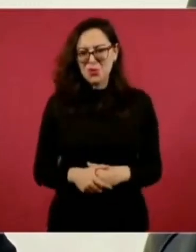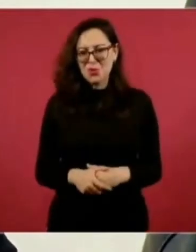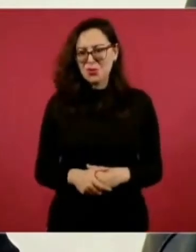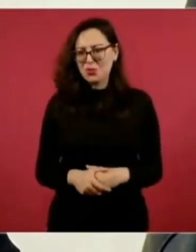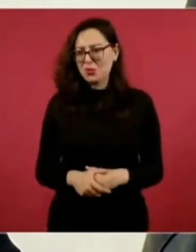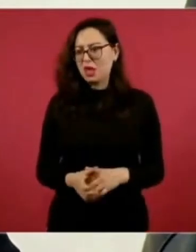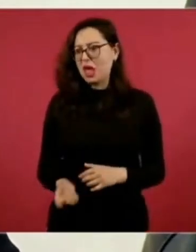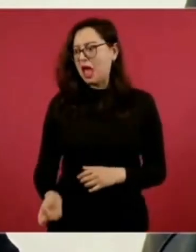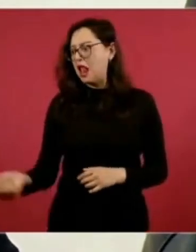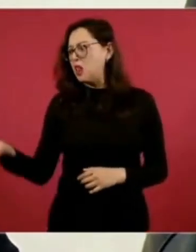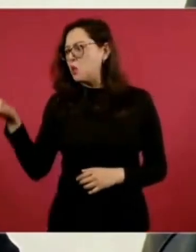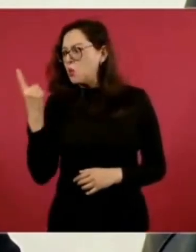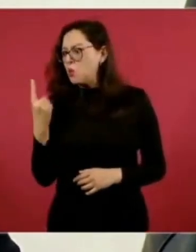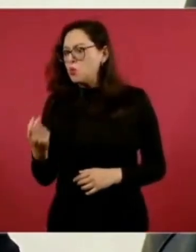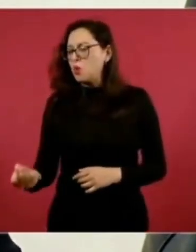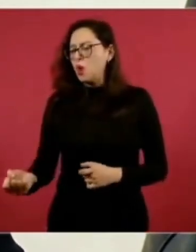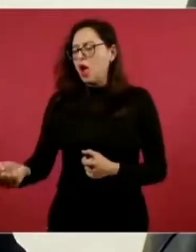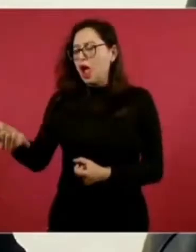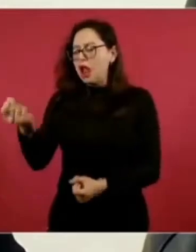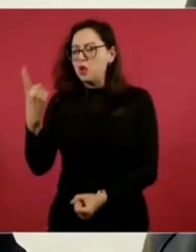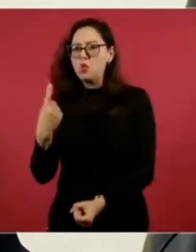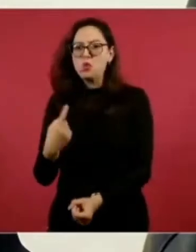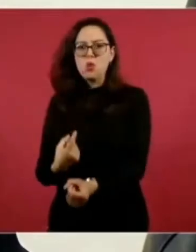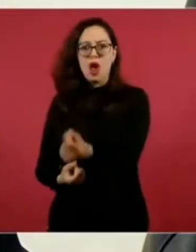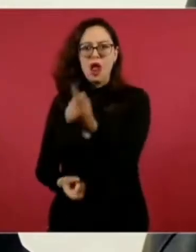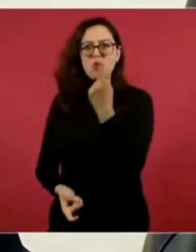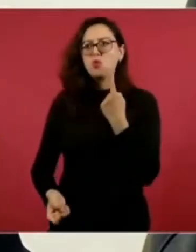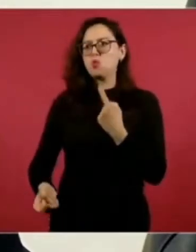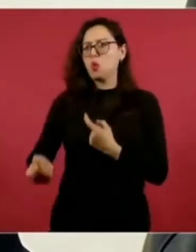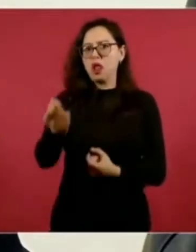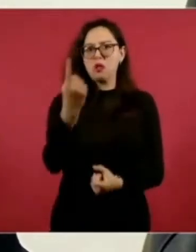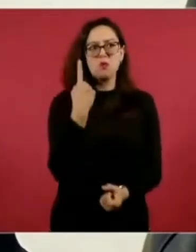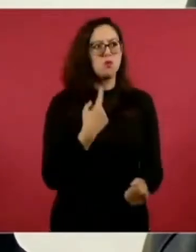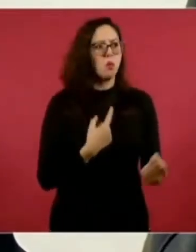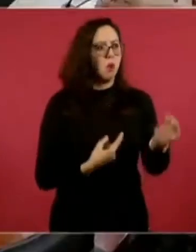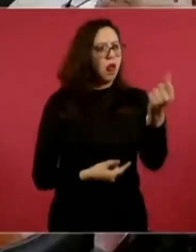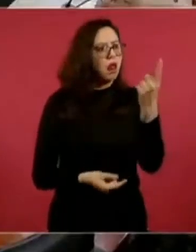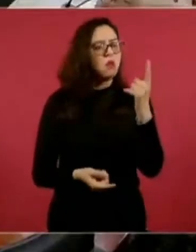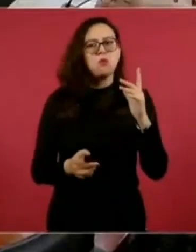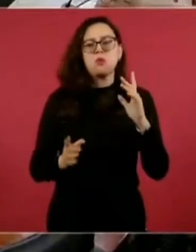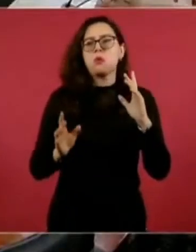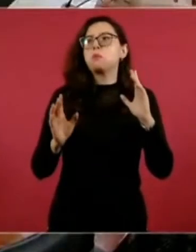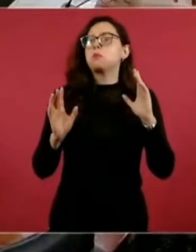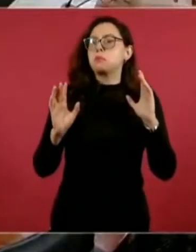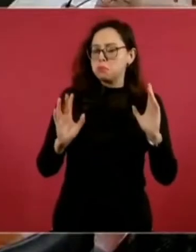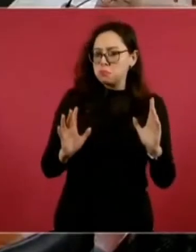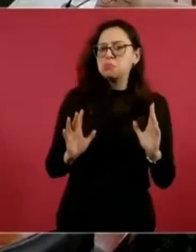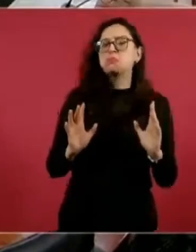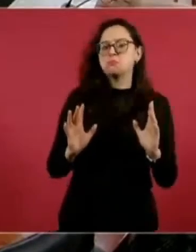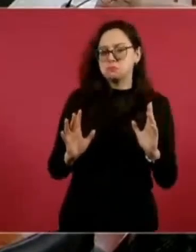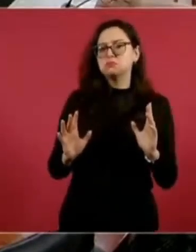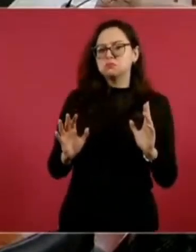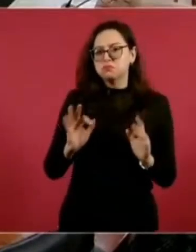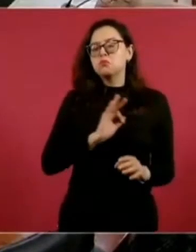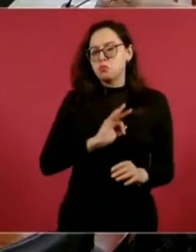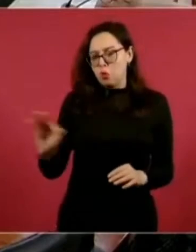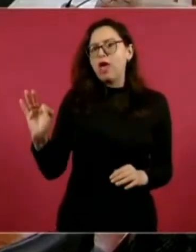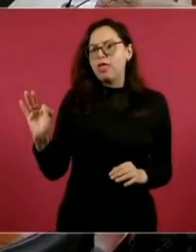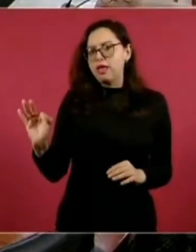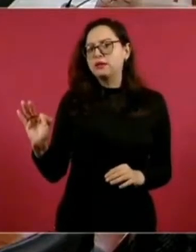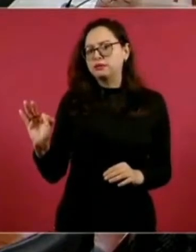castiga, y esa convicción la tengo yo y la tiene el general secretario. O sea, el